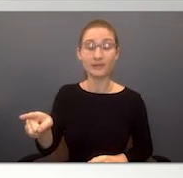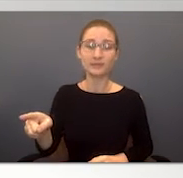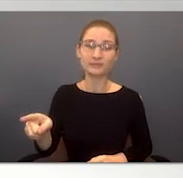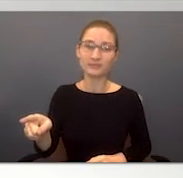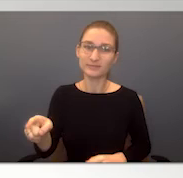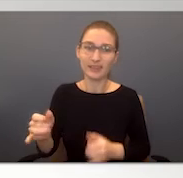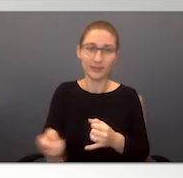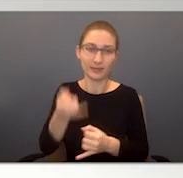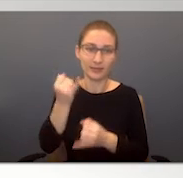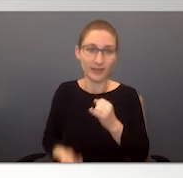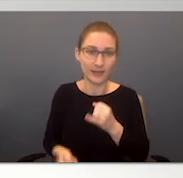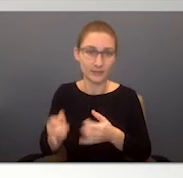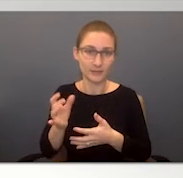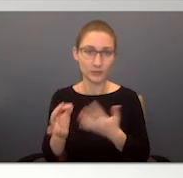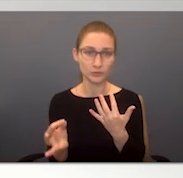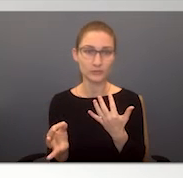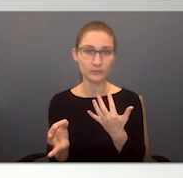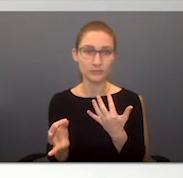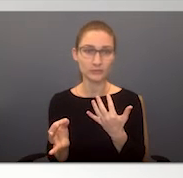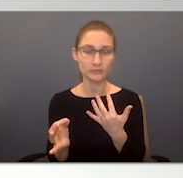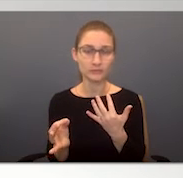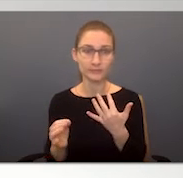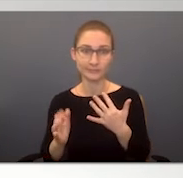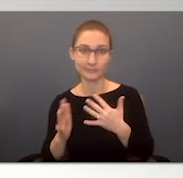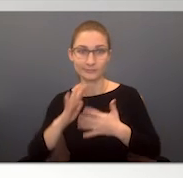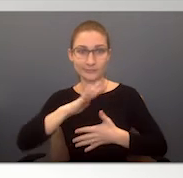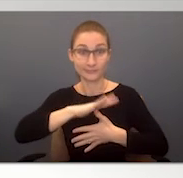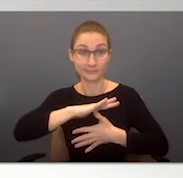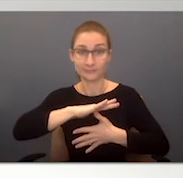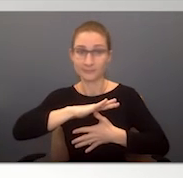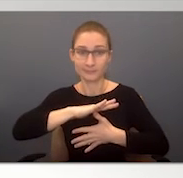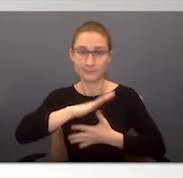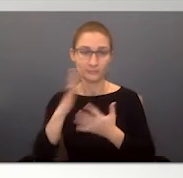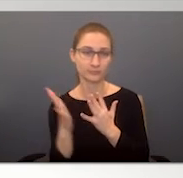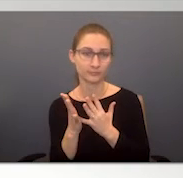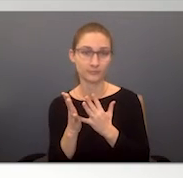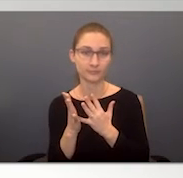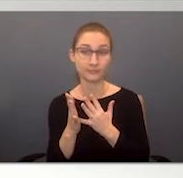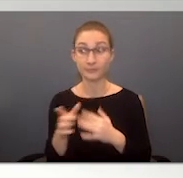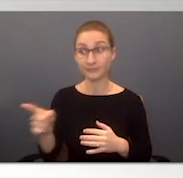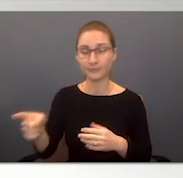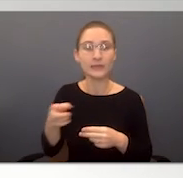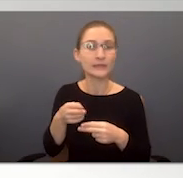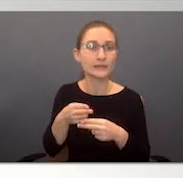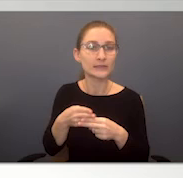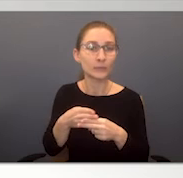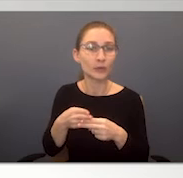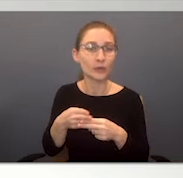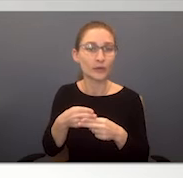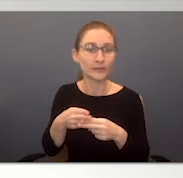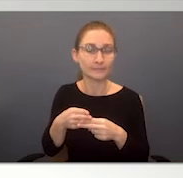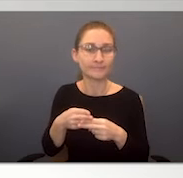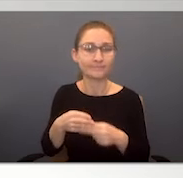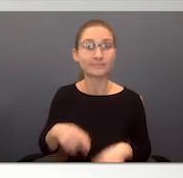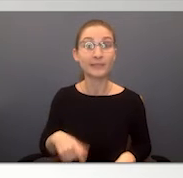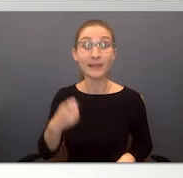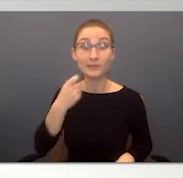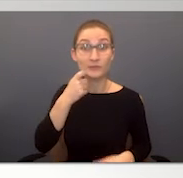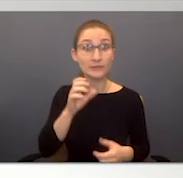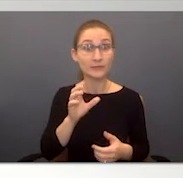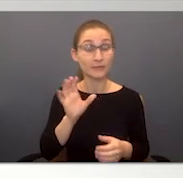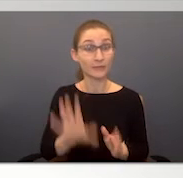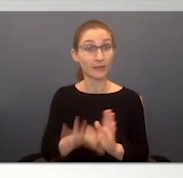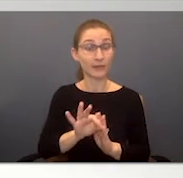them, that they're really not, people expect a lot more from them what they really are there